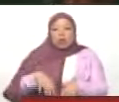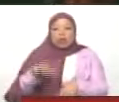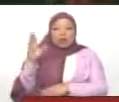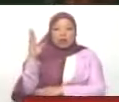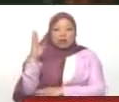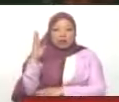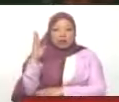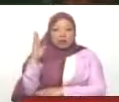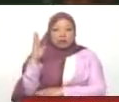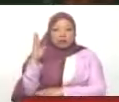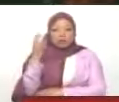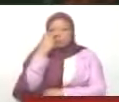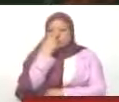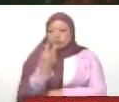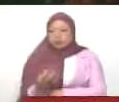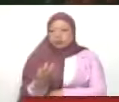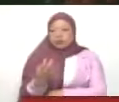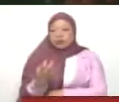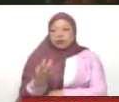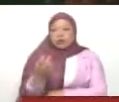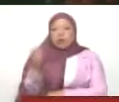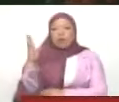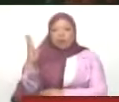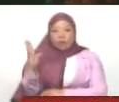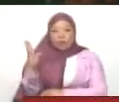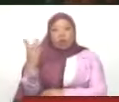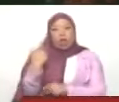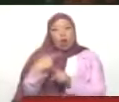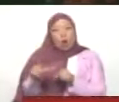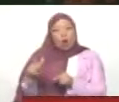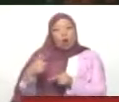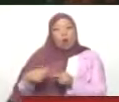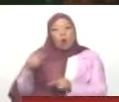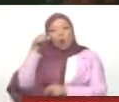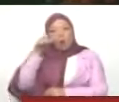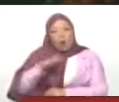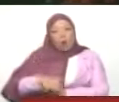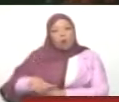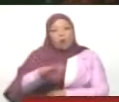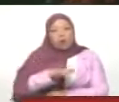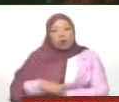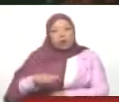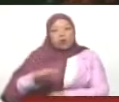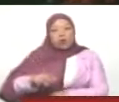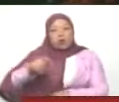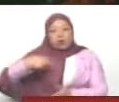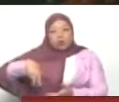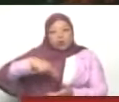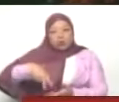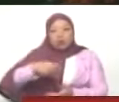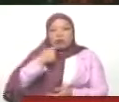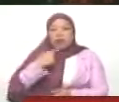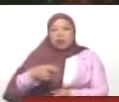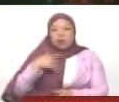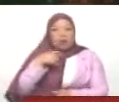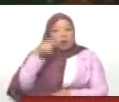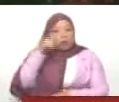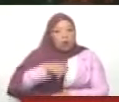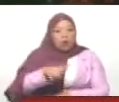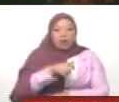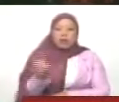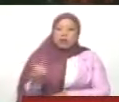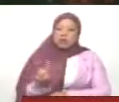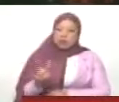Lara. Visitamos Barquisimeto, Carora, Quíbor, El Tocuyo, Sanare. De verdad, el pueblo